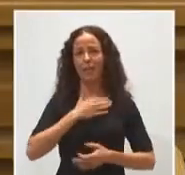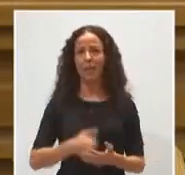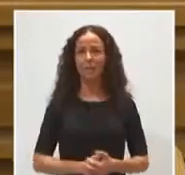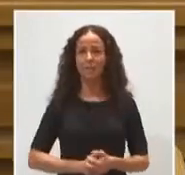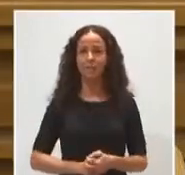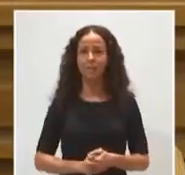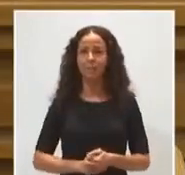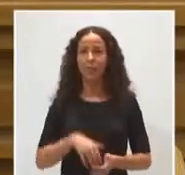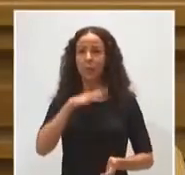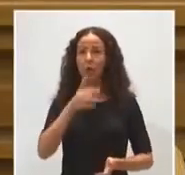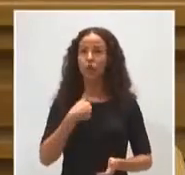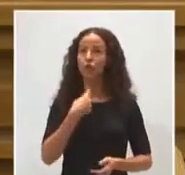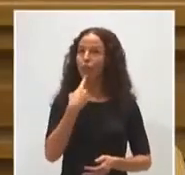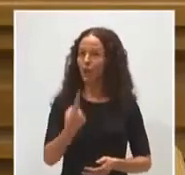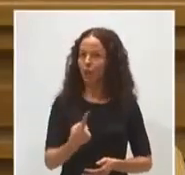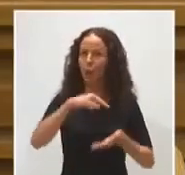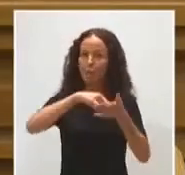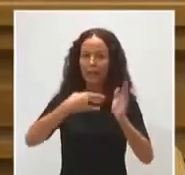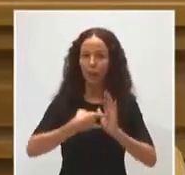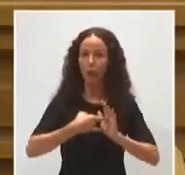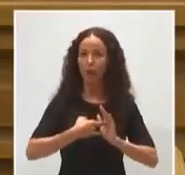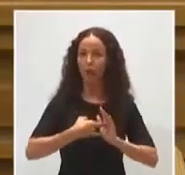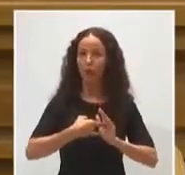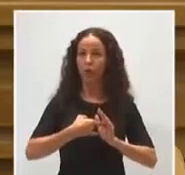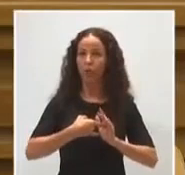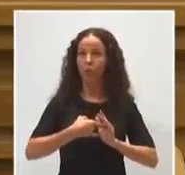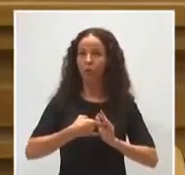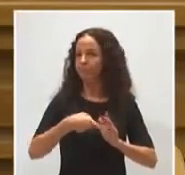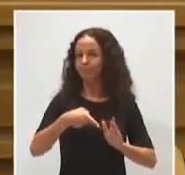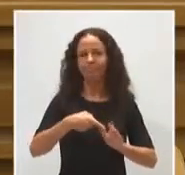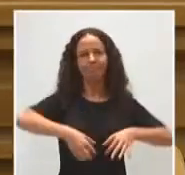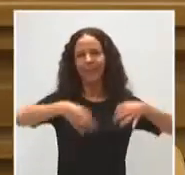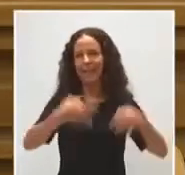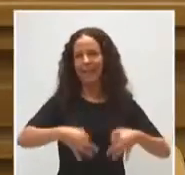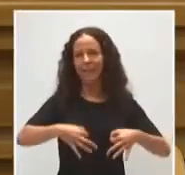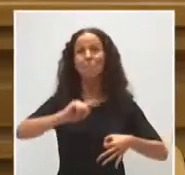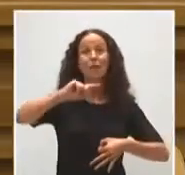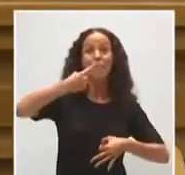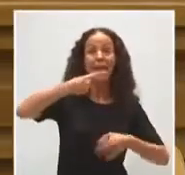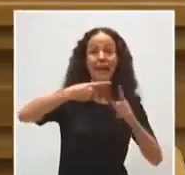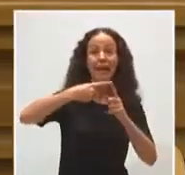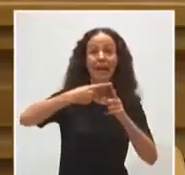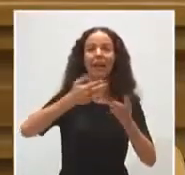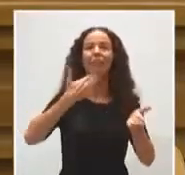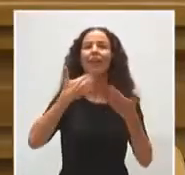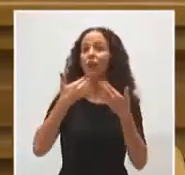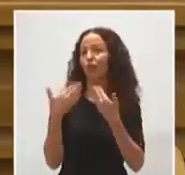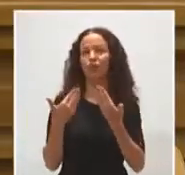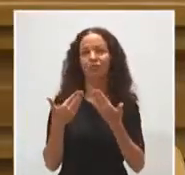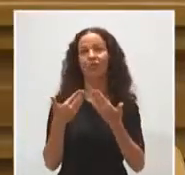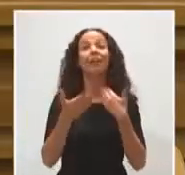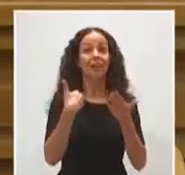que las claves de este método son invariables la primera es diálogo diálogo